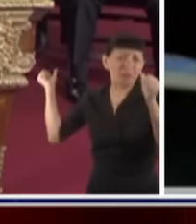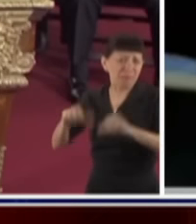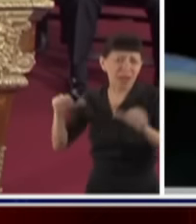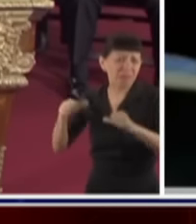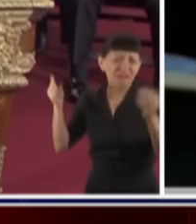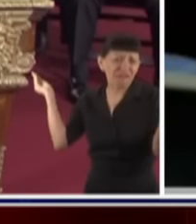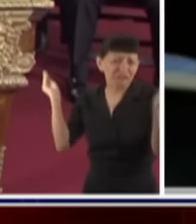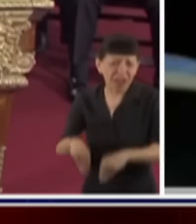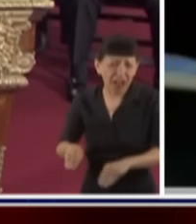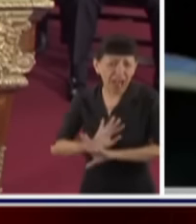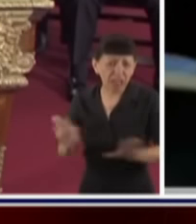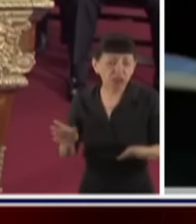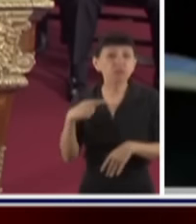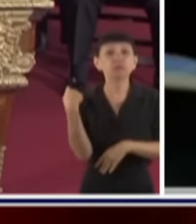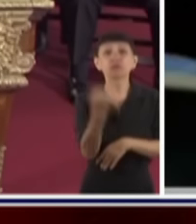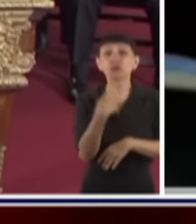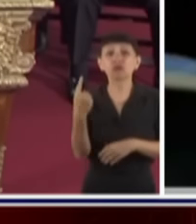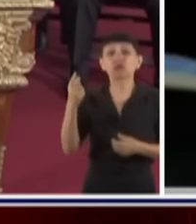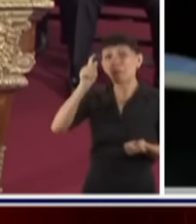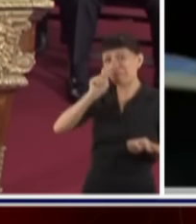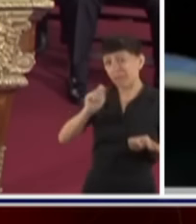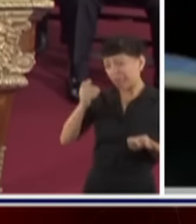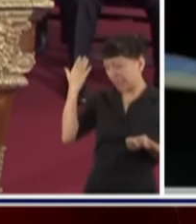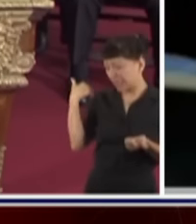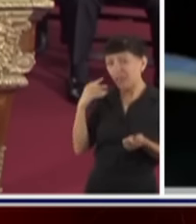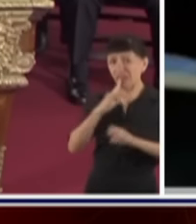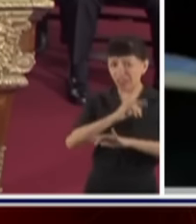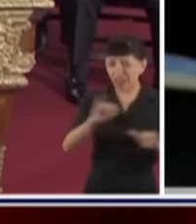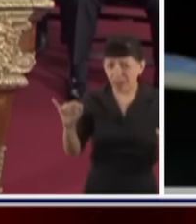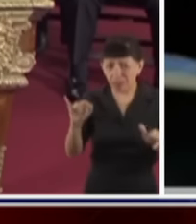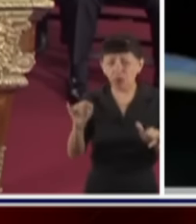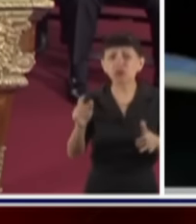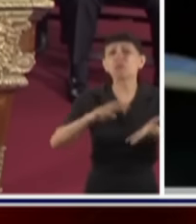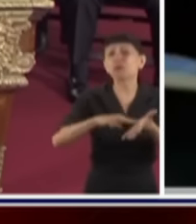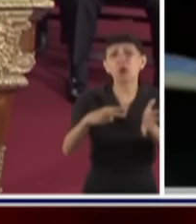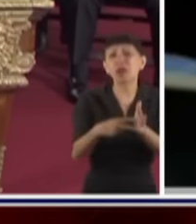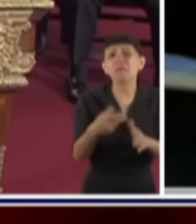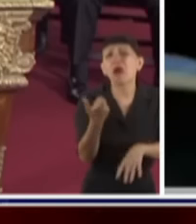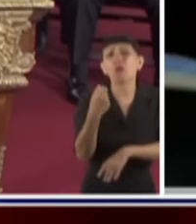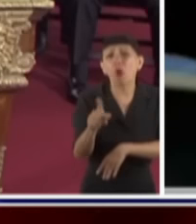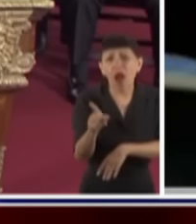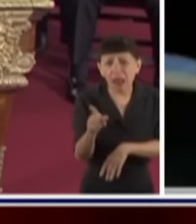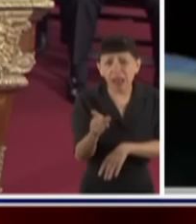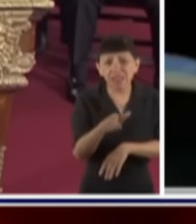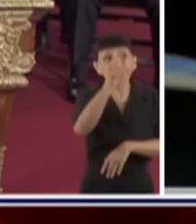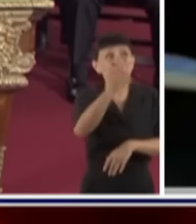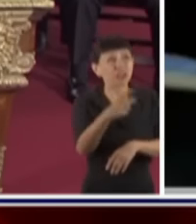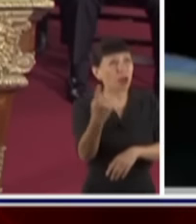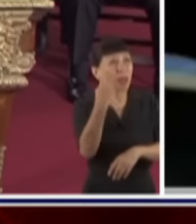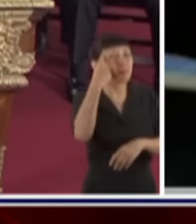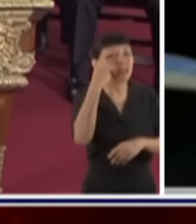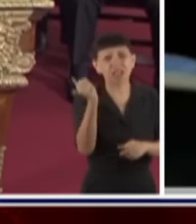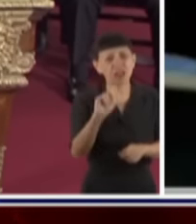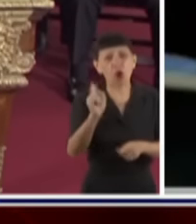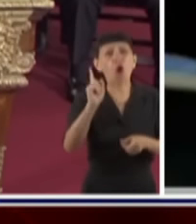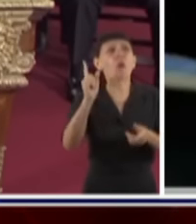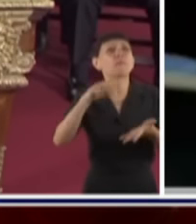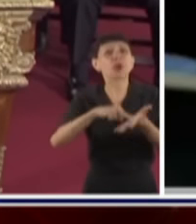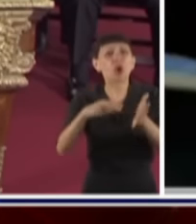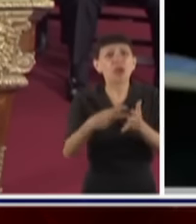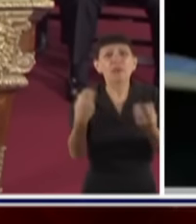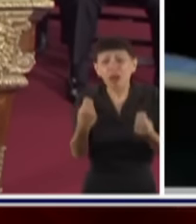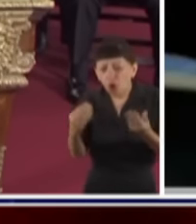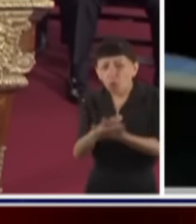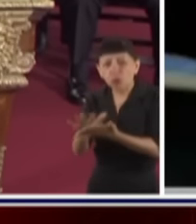cosa? Si todo lo que hicimos estos últimos 40 años, todos, Jorge, vos, Lalo, yo, somos más o menos mis contemporáneos, mostramos un solo